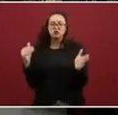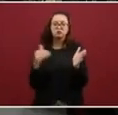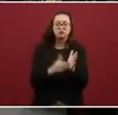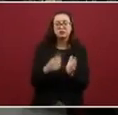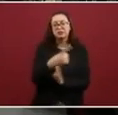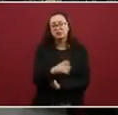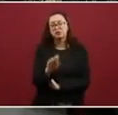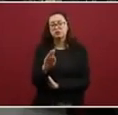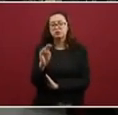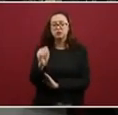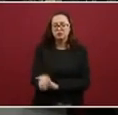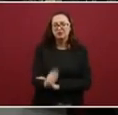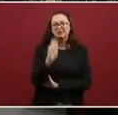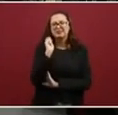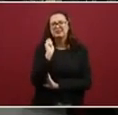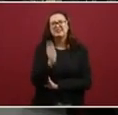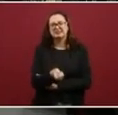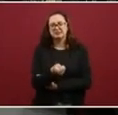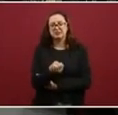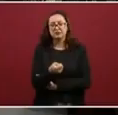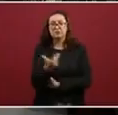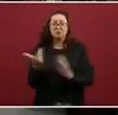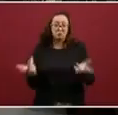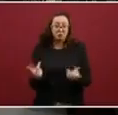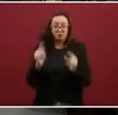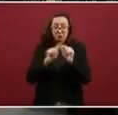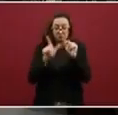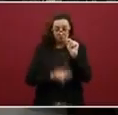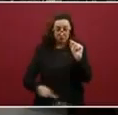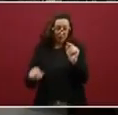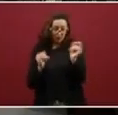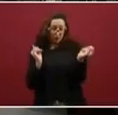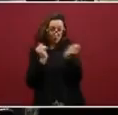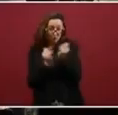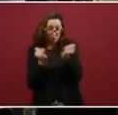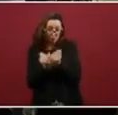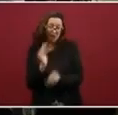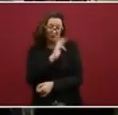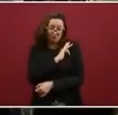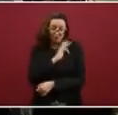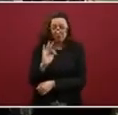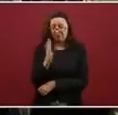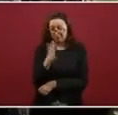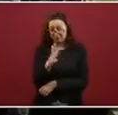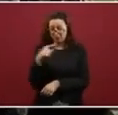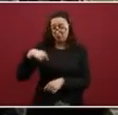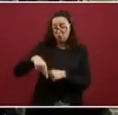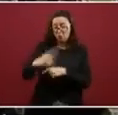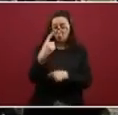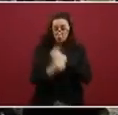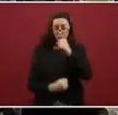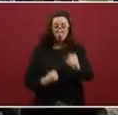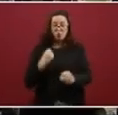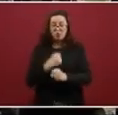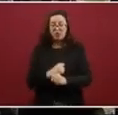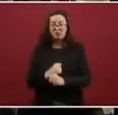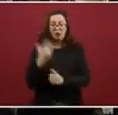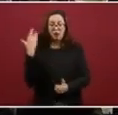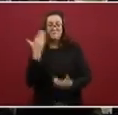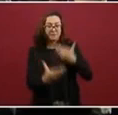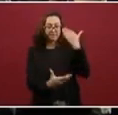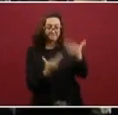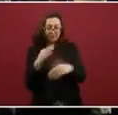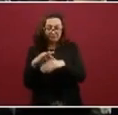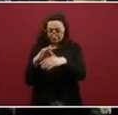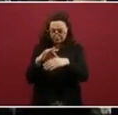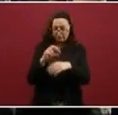92,959. Es decir, eso es lo que podría esperar México de recibir de migrantes este año, estas peticiones